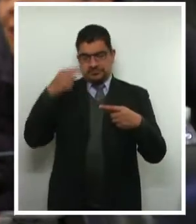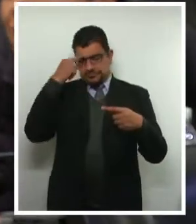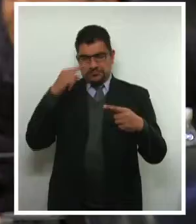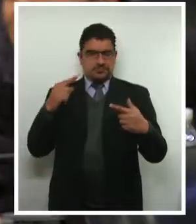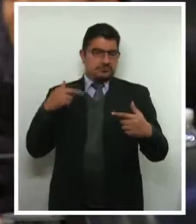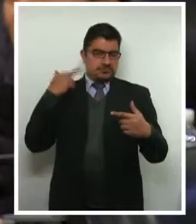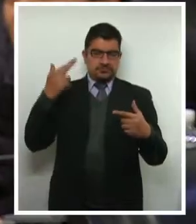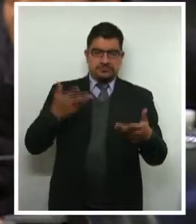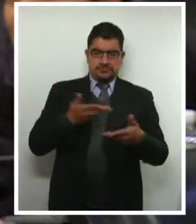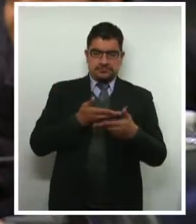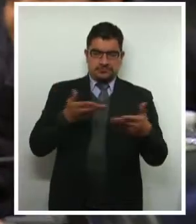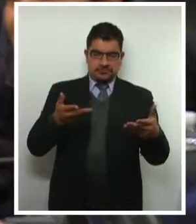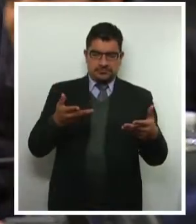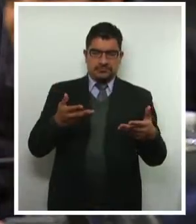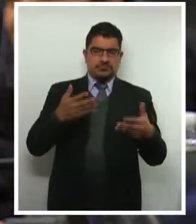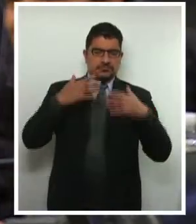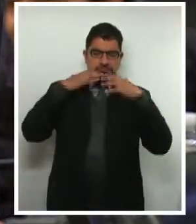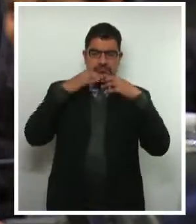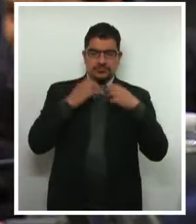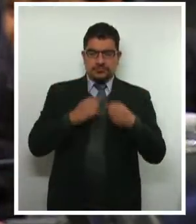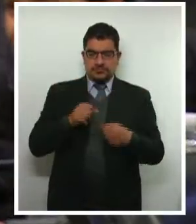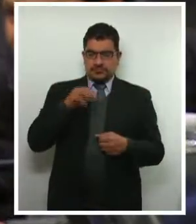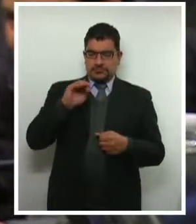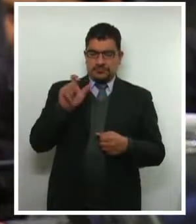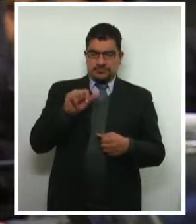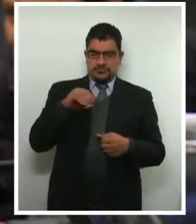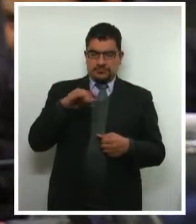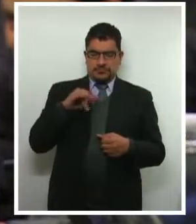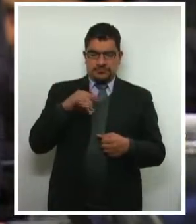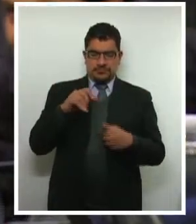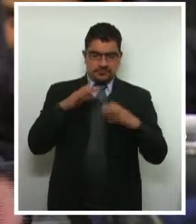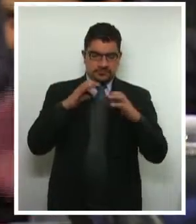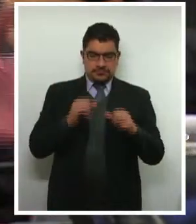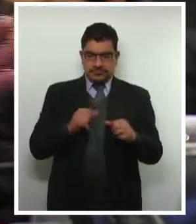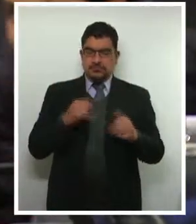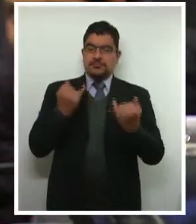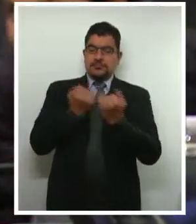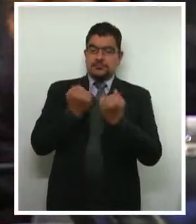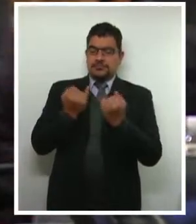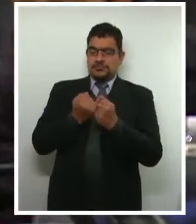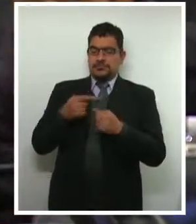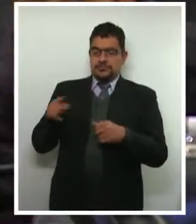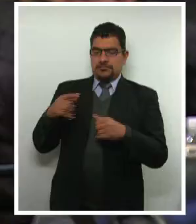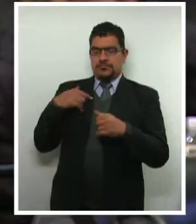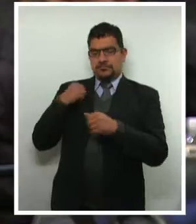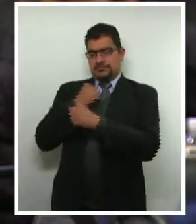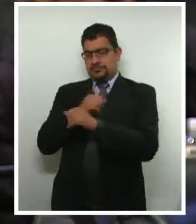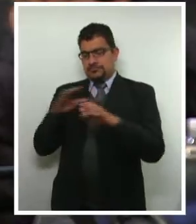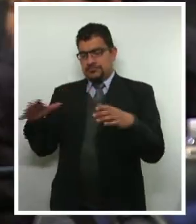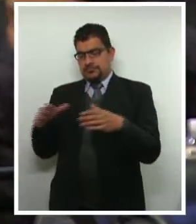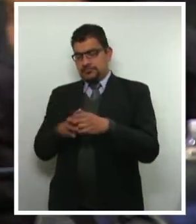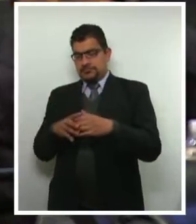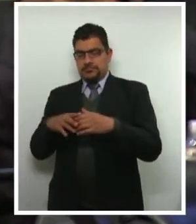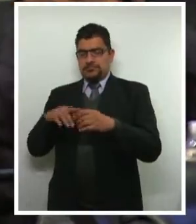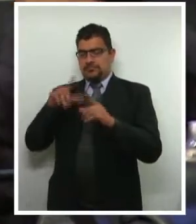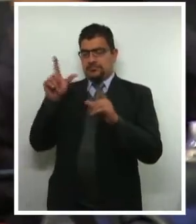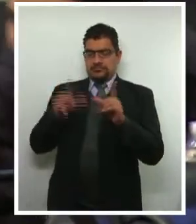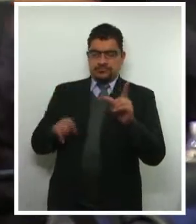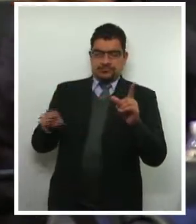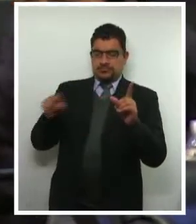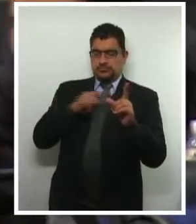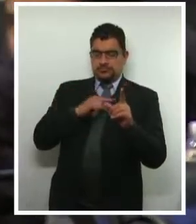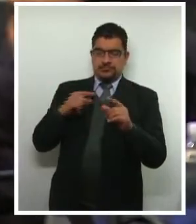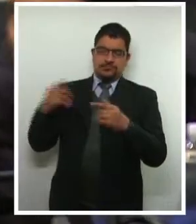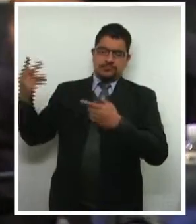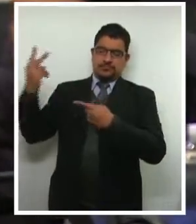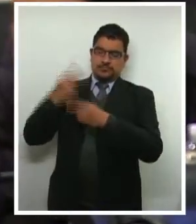imperio de Maximiliano, y la resistencia y la defensa de la república y de la ciudad ante la